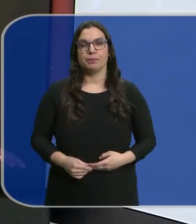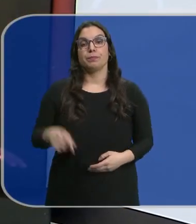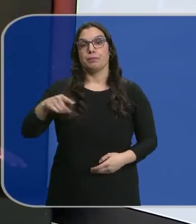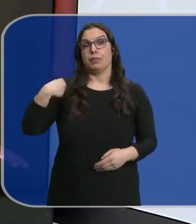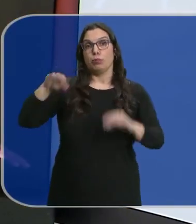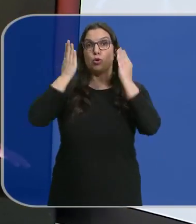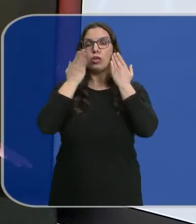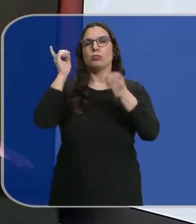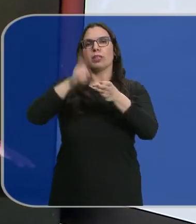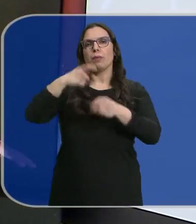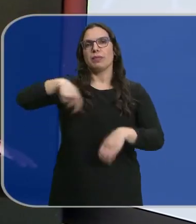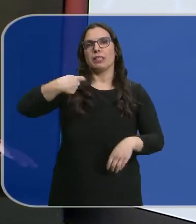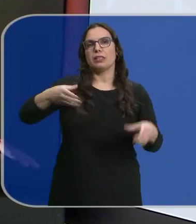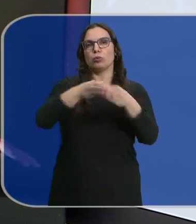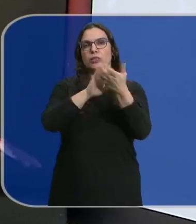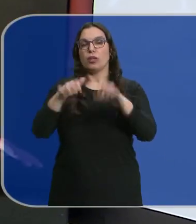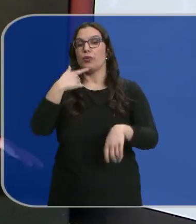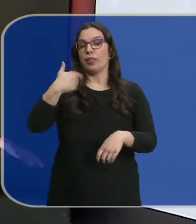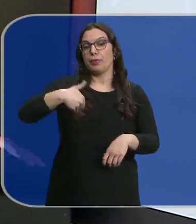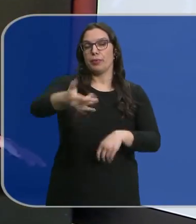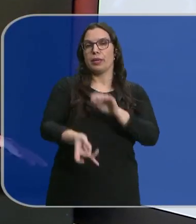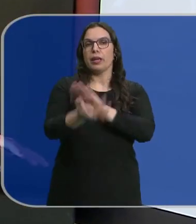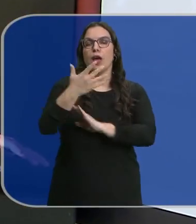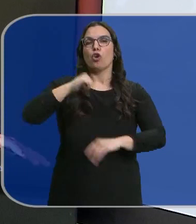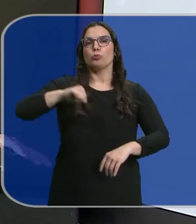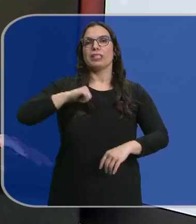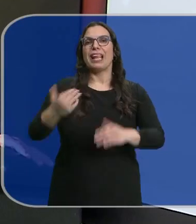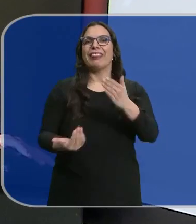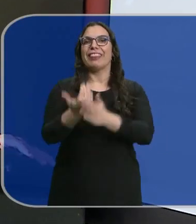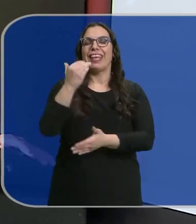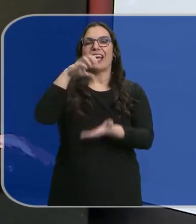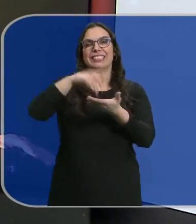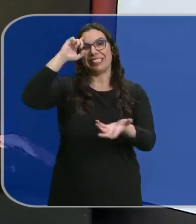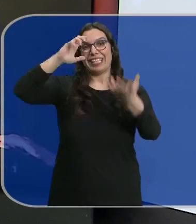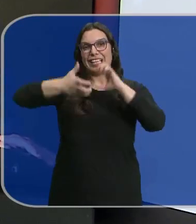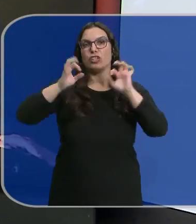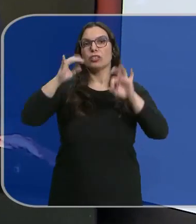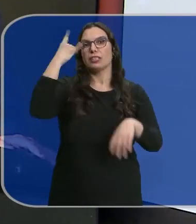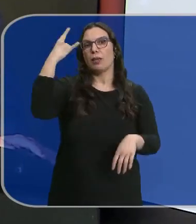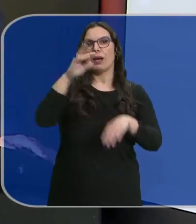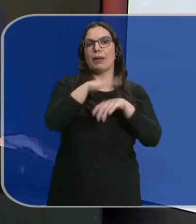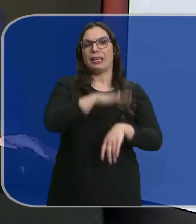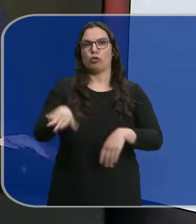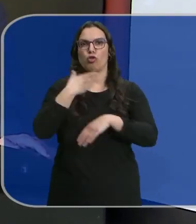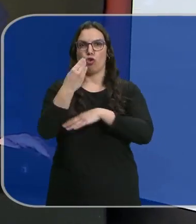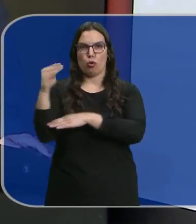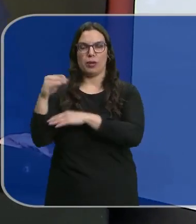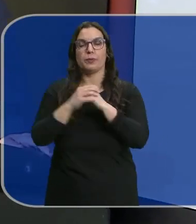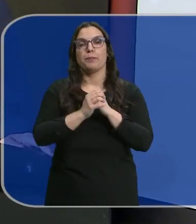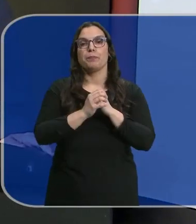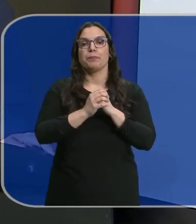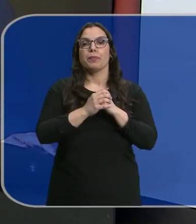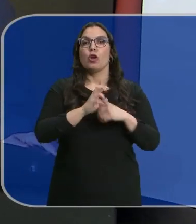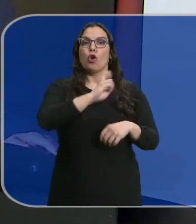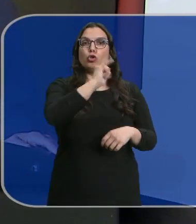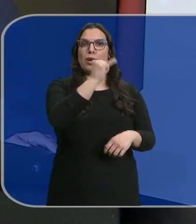En ese congreso, el presidente de la Junta ha anunciado la próxima puesta en marcha del Hospital de Día Psiquiátrico de Salamanca para la población infantil y juvenil. Se sumará